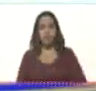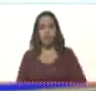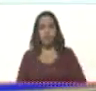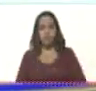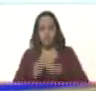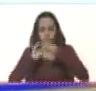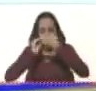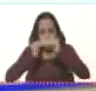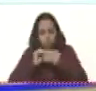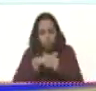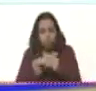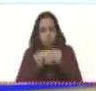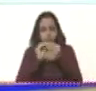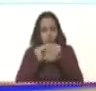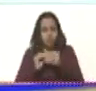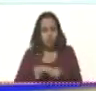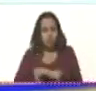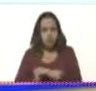afinando,